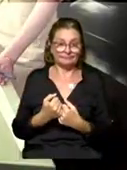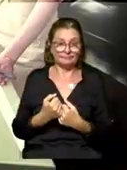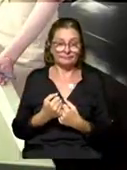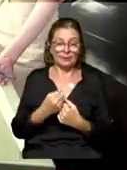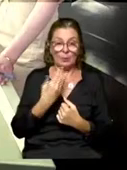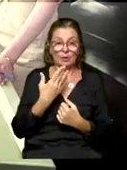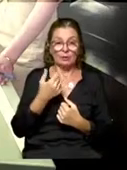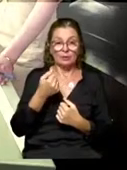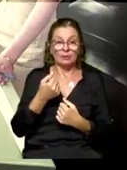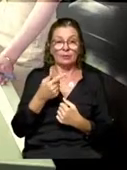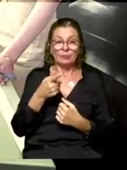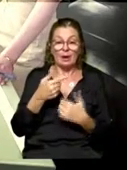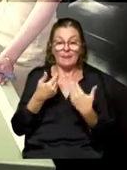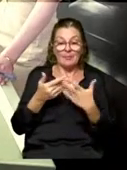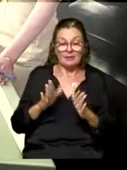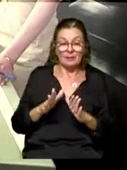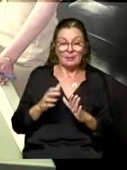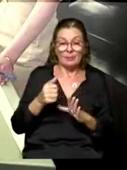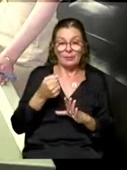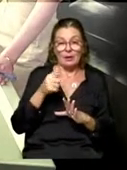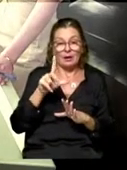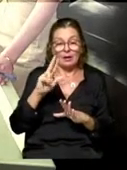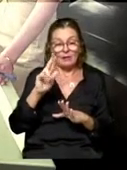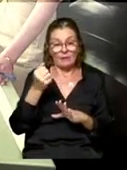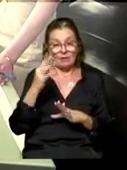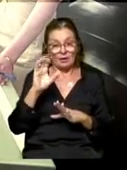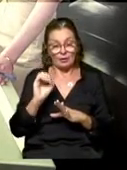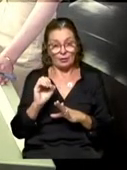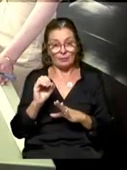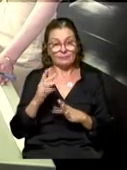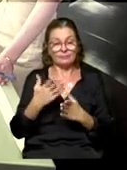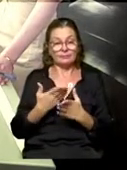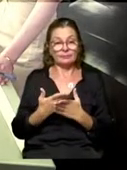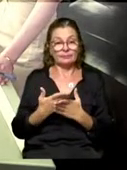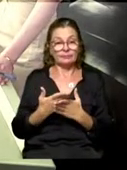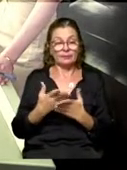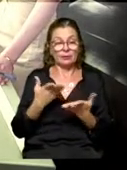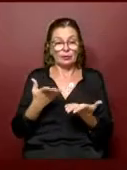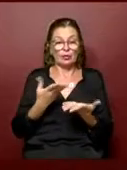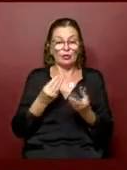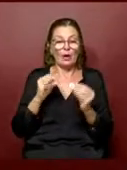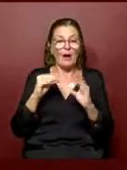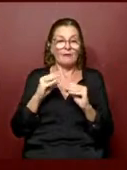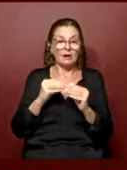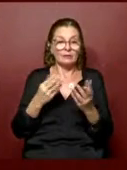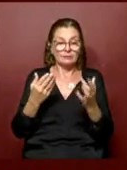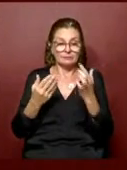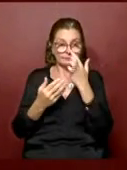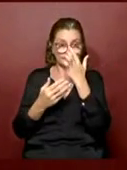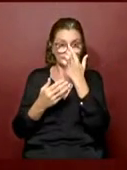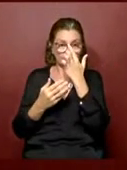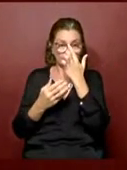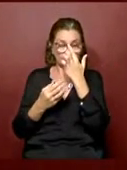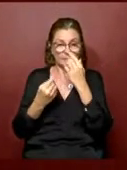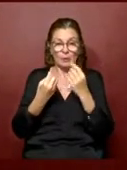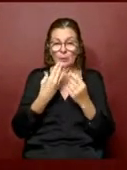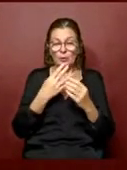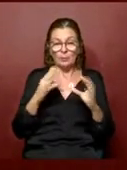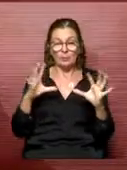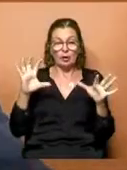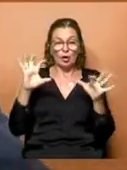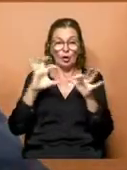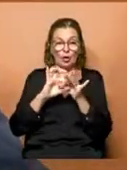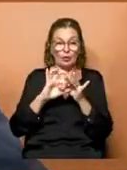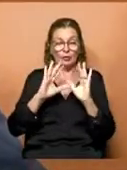Bueno, Álvaro, empiezo contigo esta nueva redondilla con el panel sobre lo que se viene hablando. Y bueno, mi conexión con el mundo, ¿no?